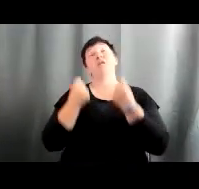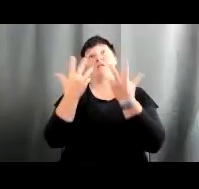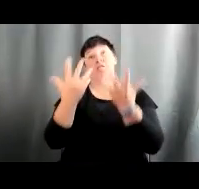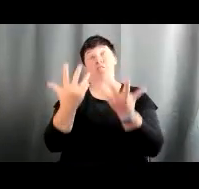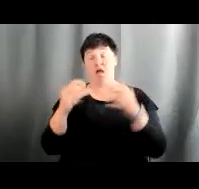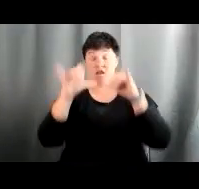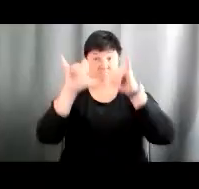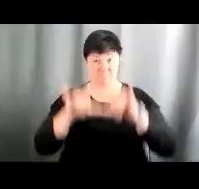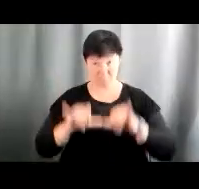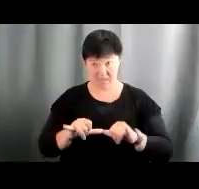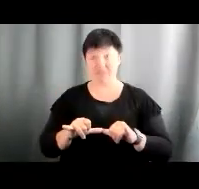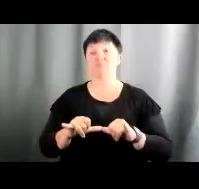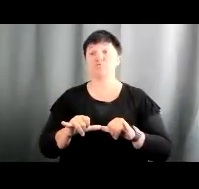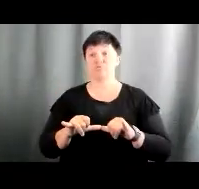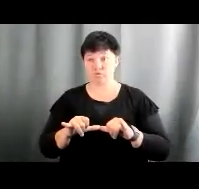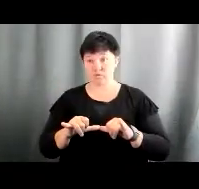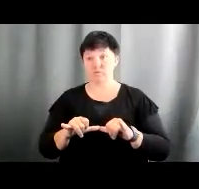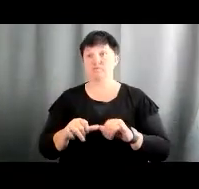estos datos.